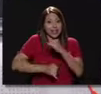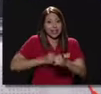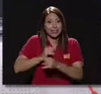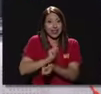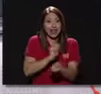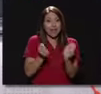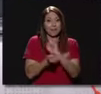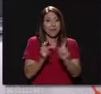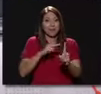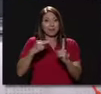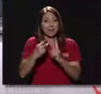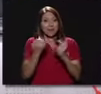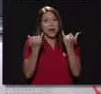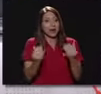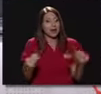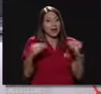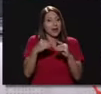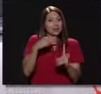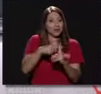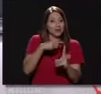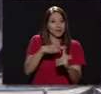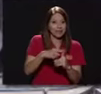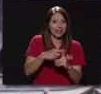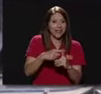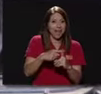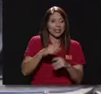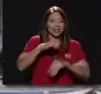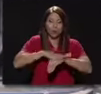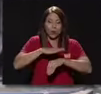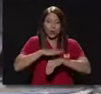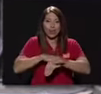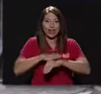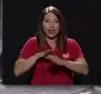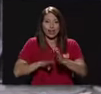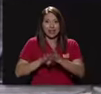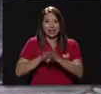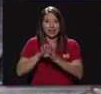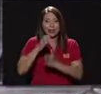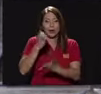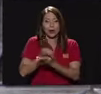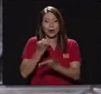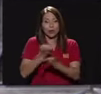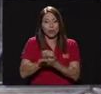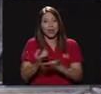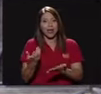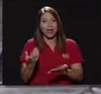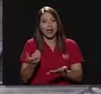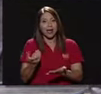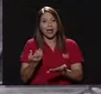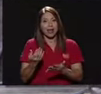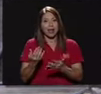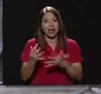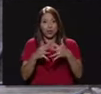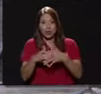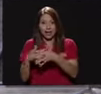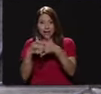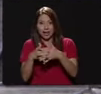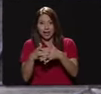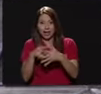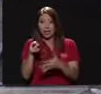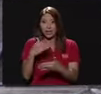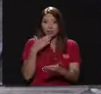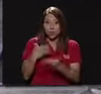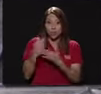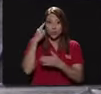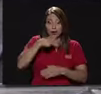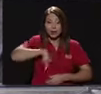está, creo que, más optimista incluso que lo que hay sobre el crecimiento de la economía norteamericana, lo cual